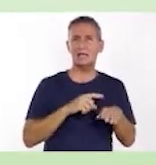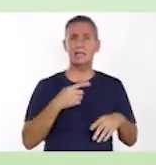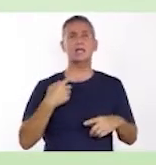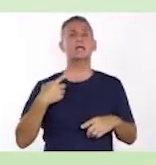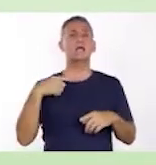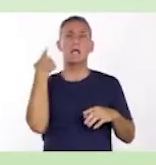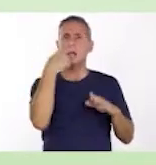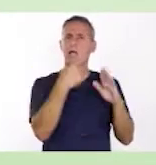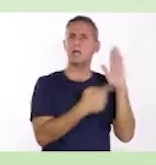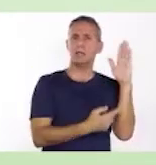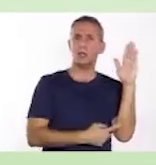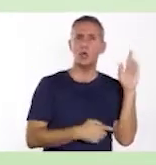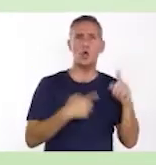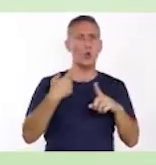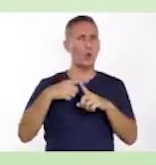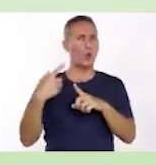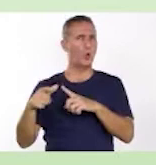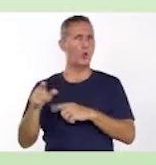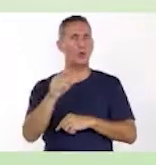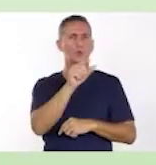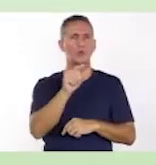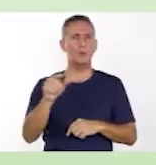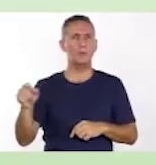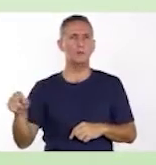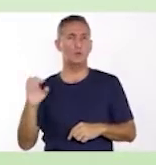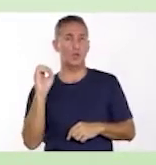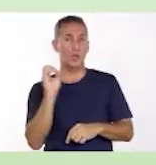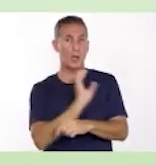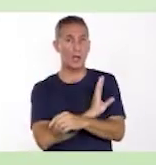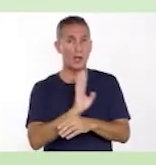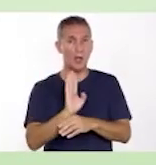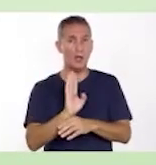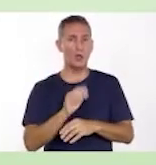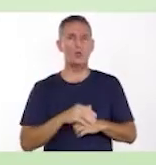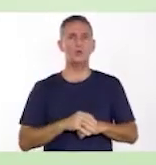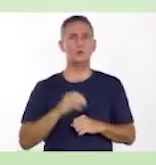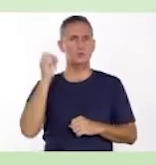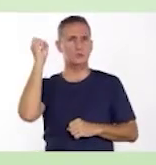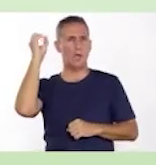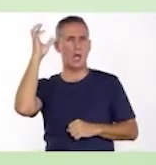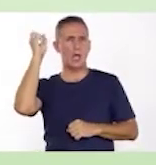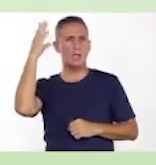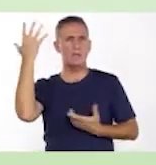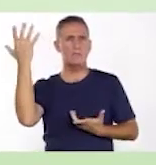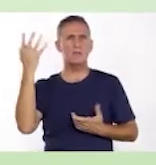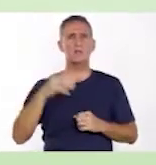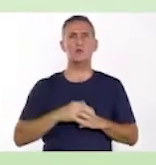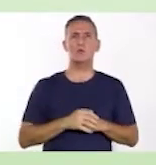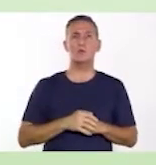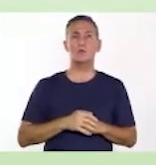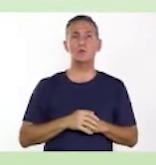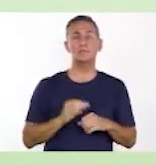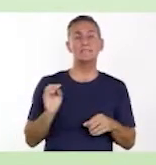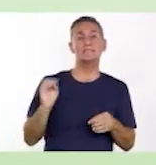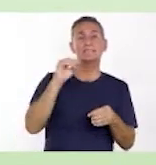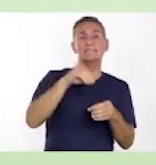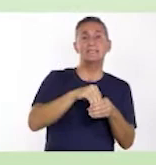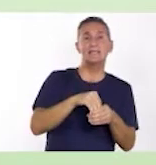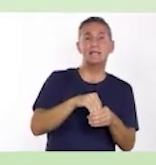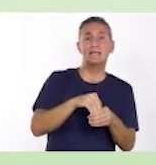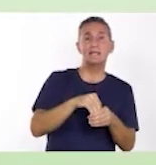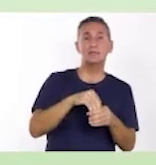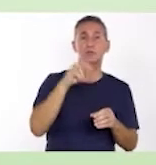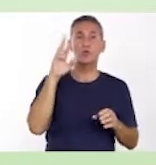personajes tenemos a Crise, a Calcante, que les decía que es el adivino. Y dentro de los